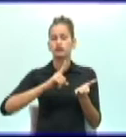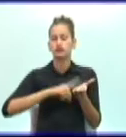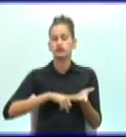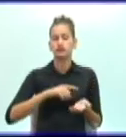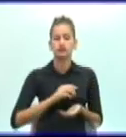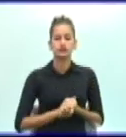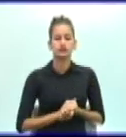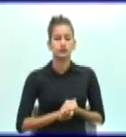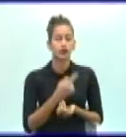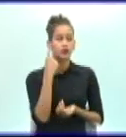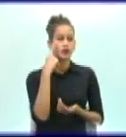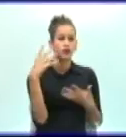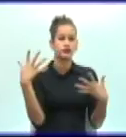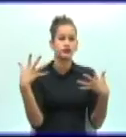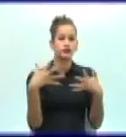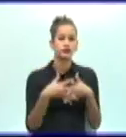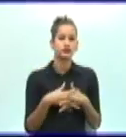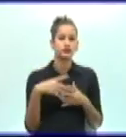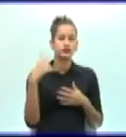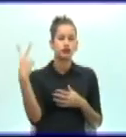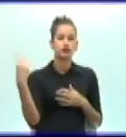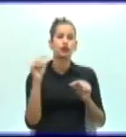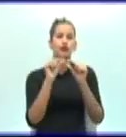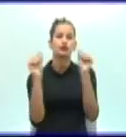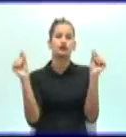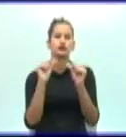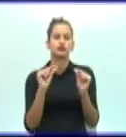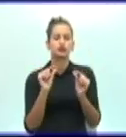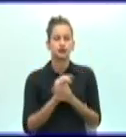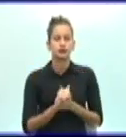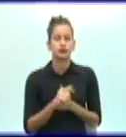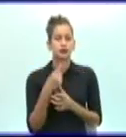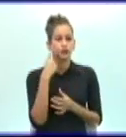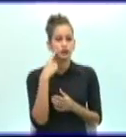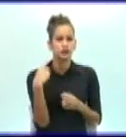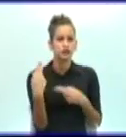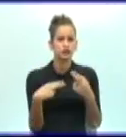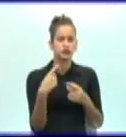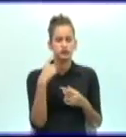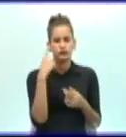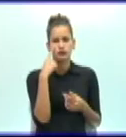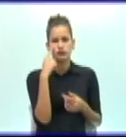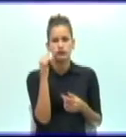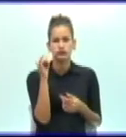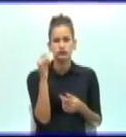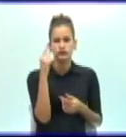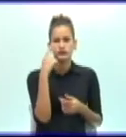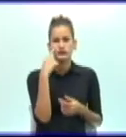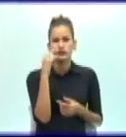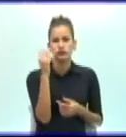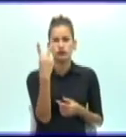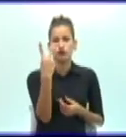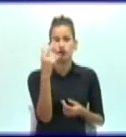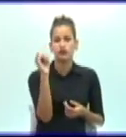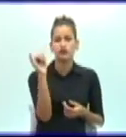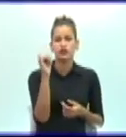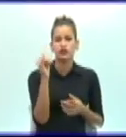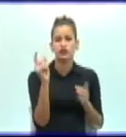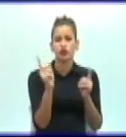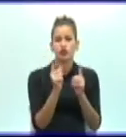las rectas. Y aquí lo vamos a hacer a través de la observación de dos breves videos que les vamos a mostrar.